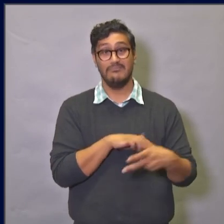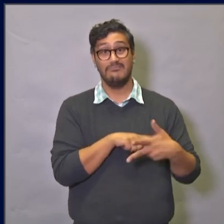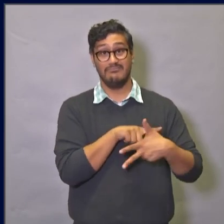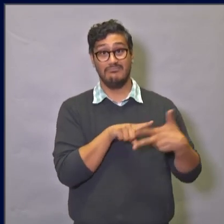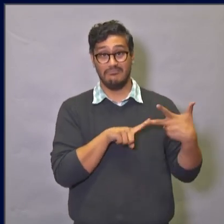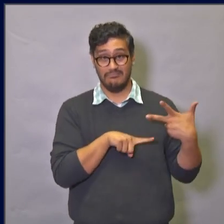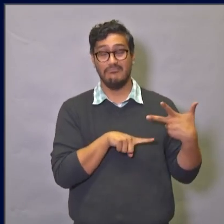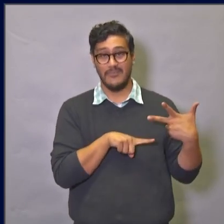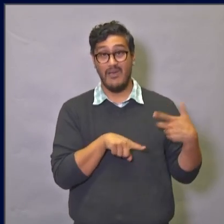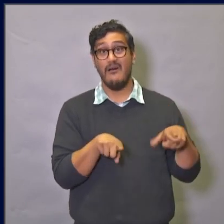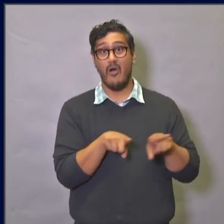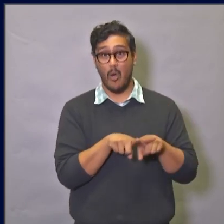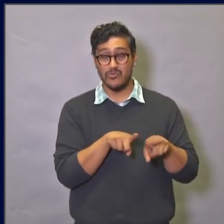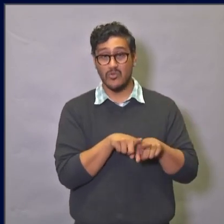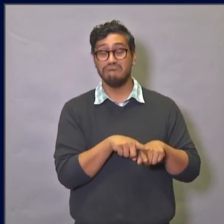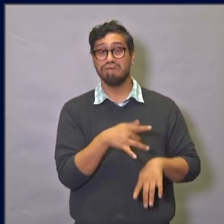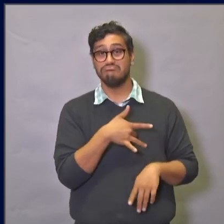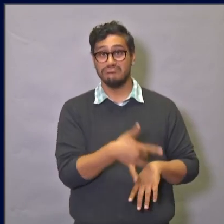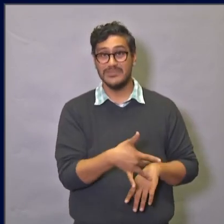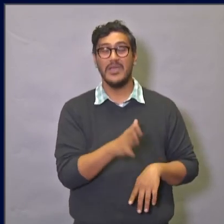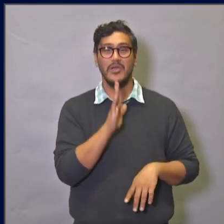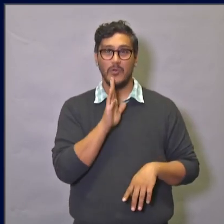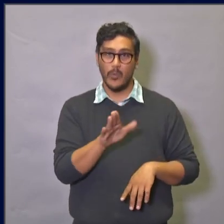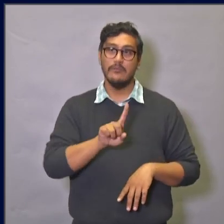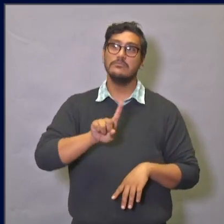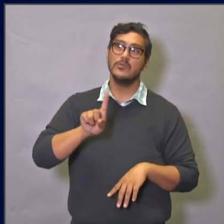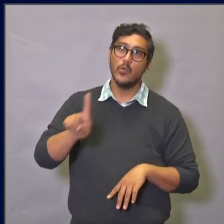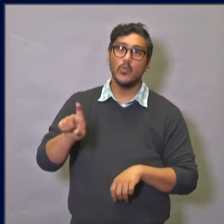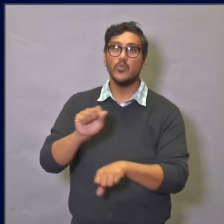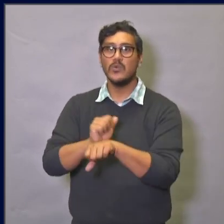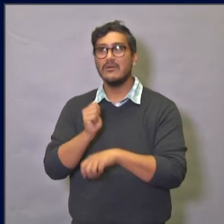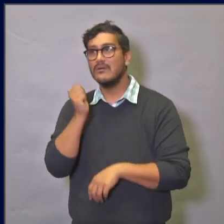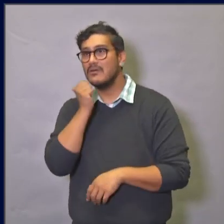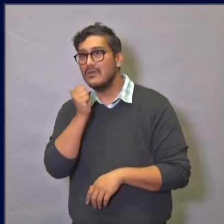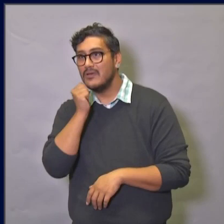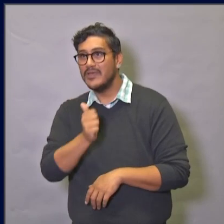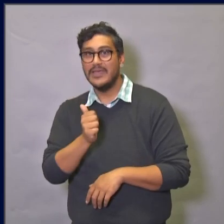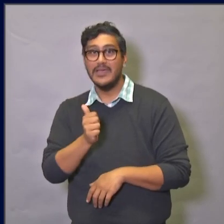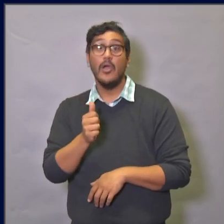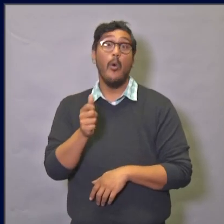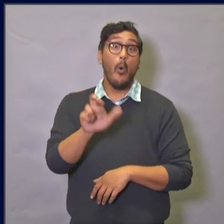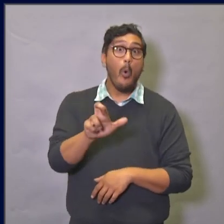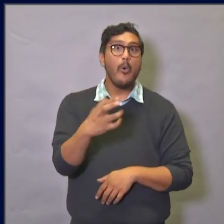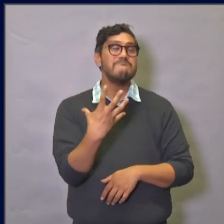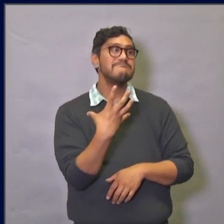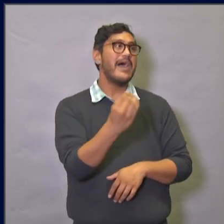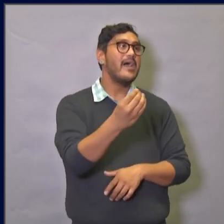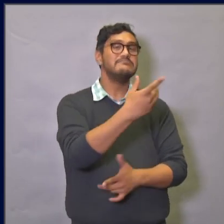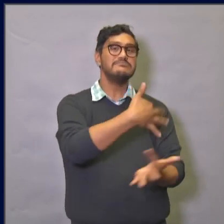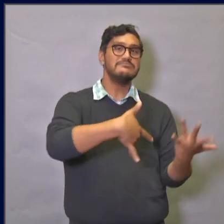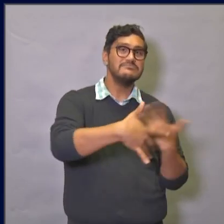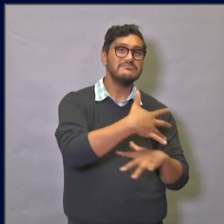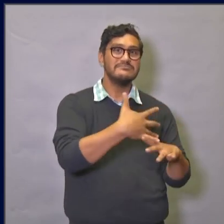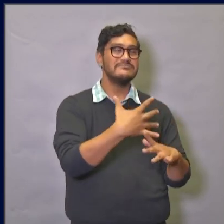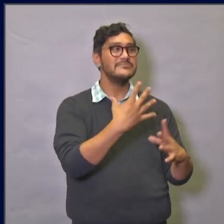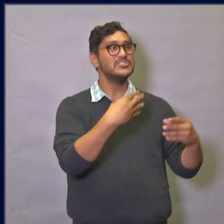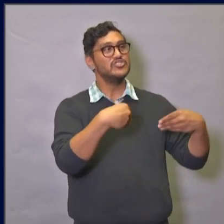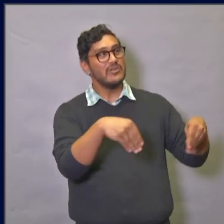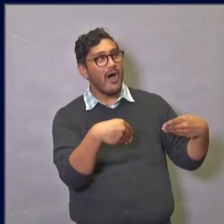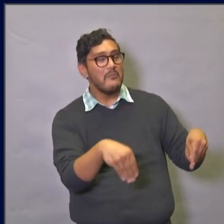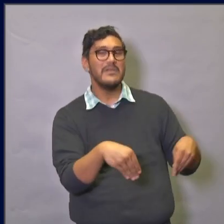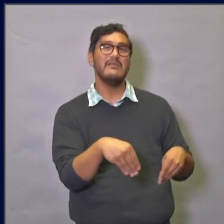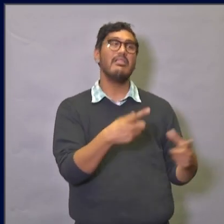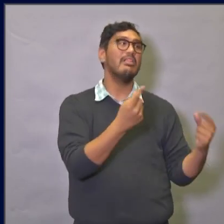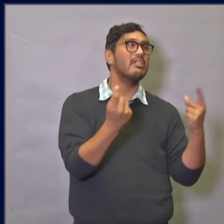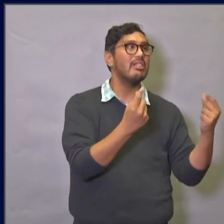más probabilidades de ser trabajadores esenciales y estar fuera de su hogar haciendo las compras y los